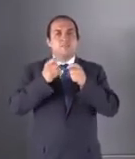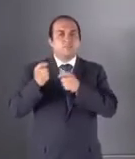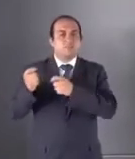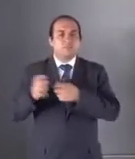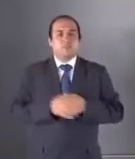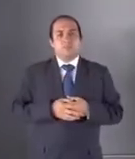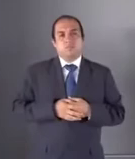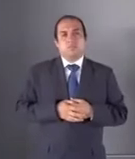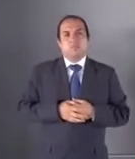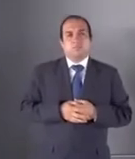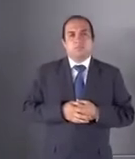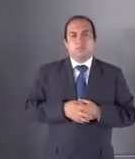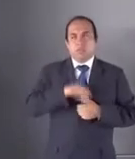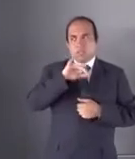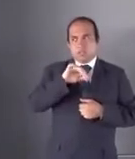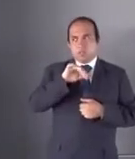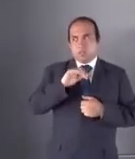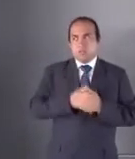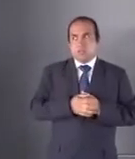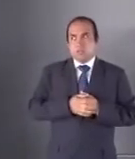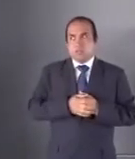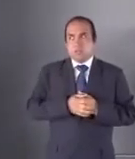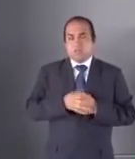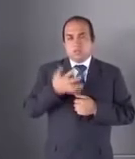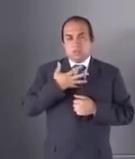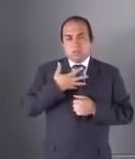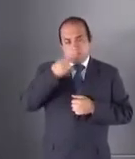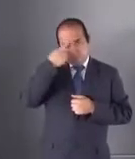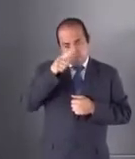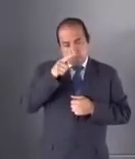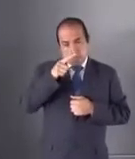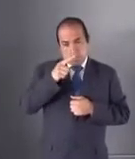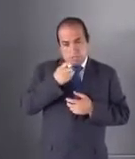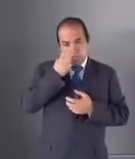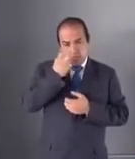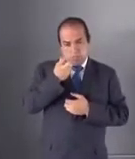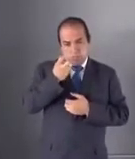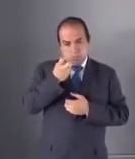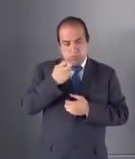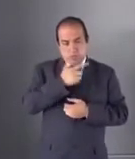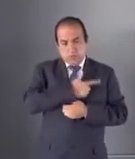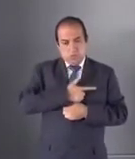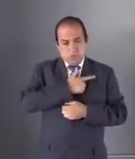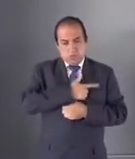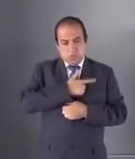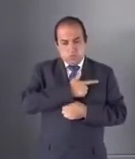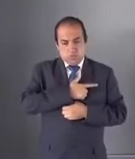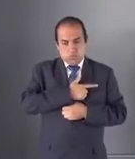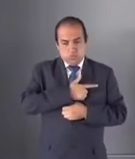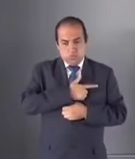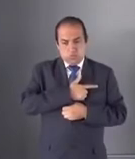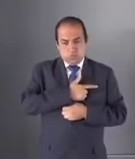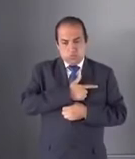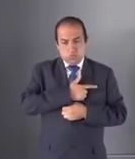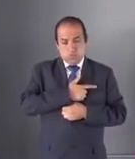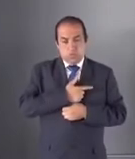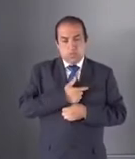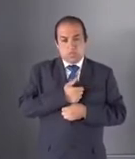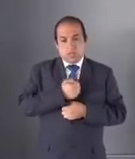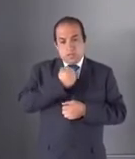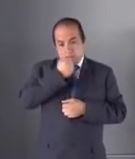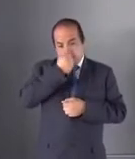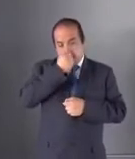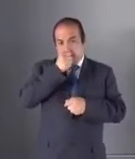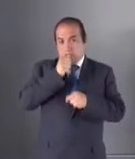doctora. Sí, sí hay presupuesto para ello y con gusto, si la secretaria de Bienestar,